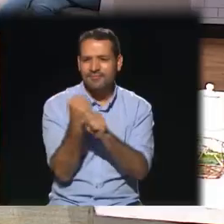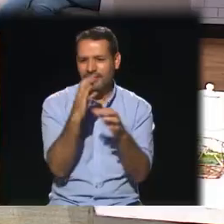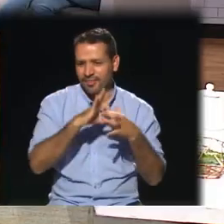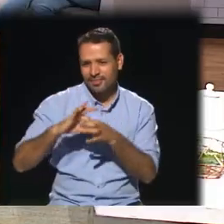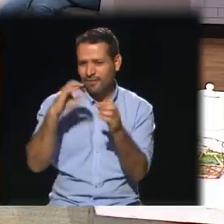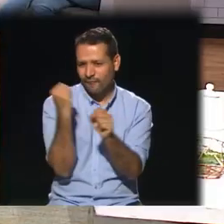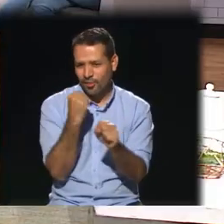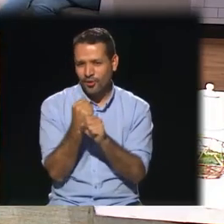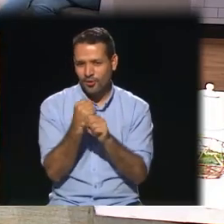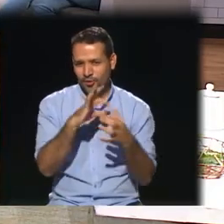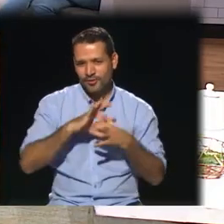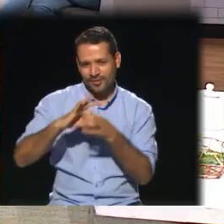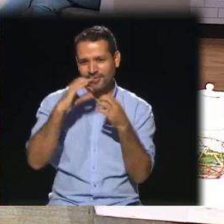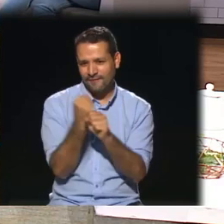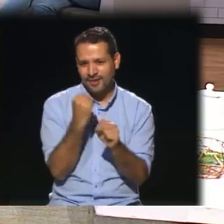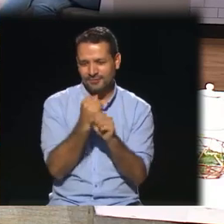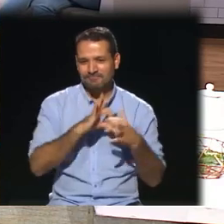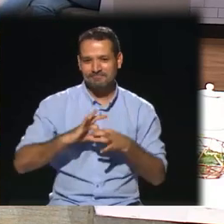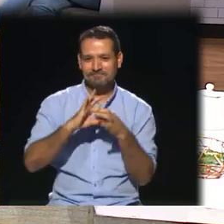Por eso yo no lo presenté así.